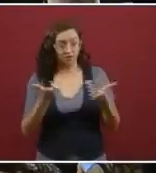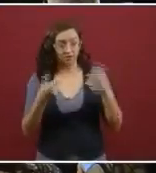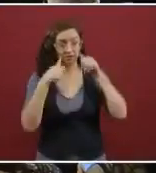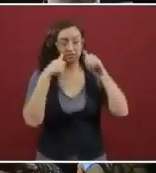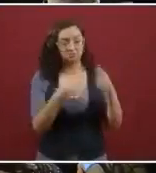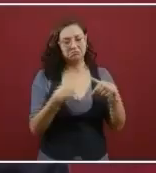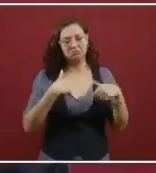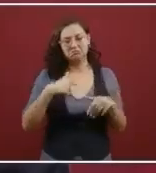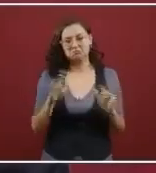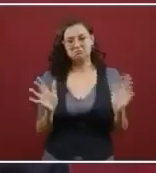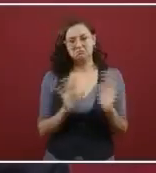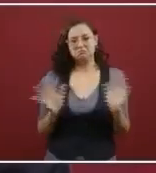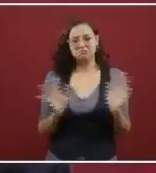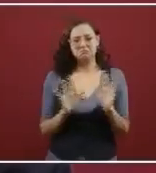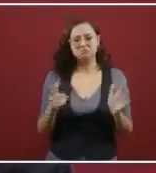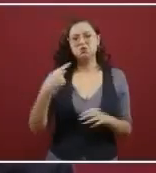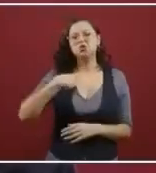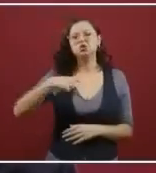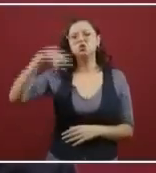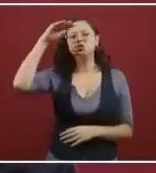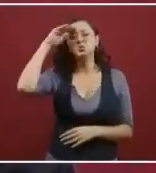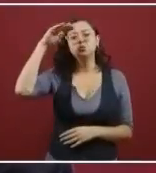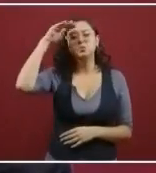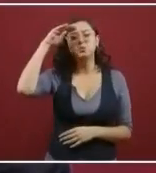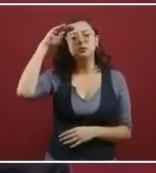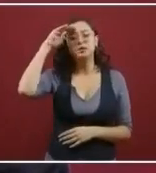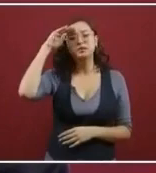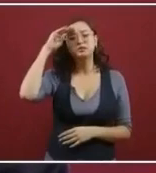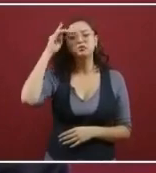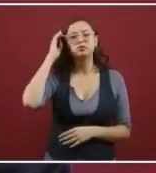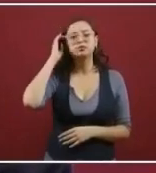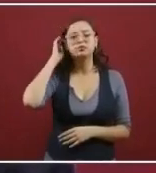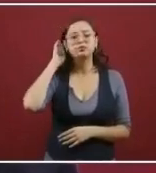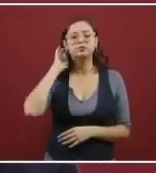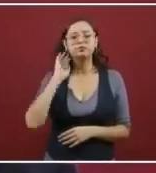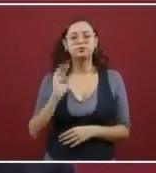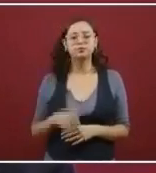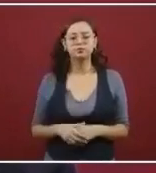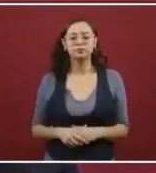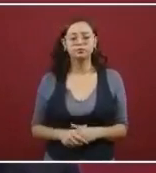pienso que la política